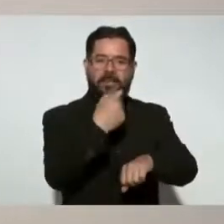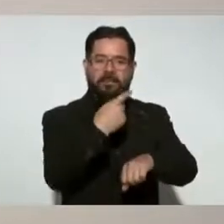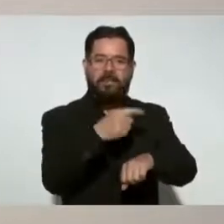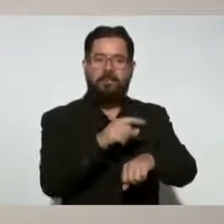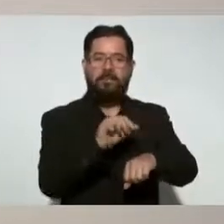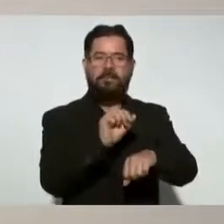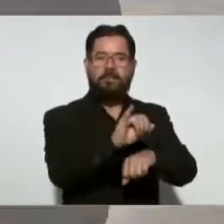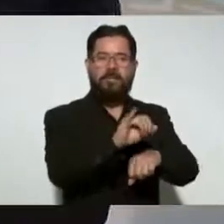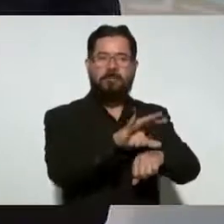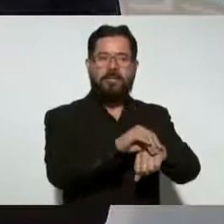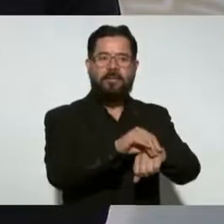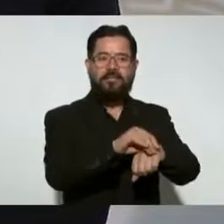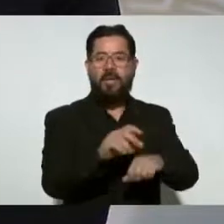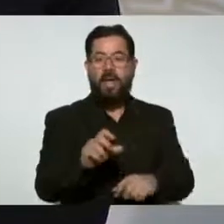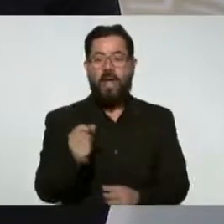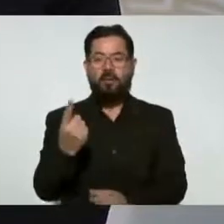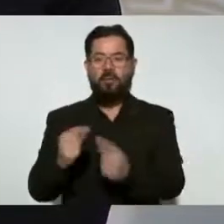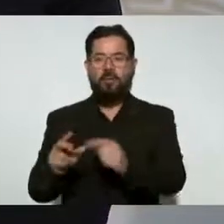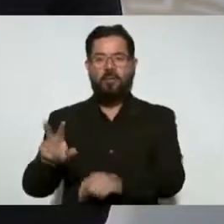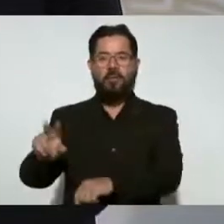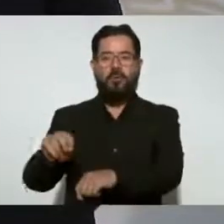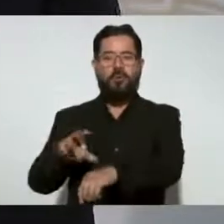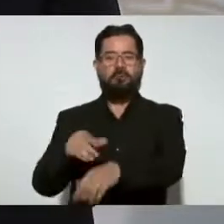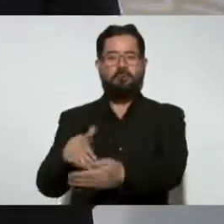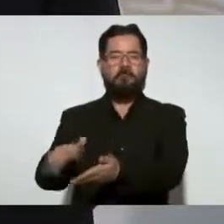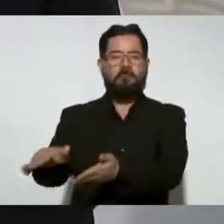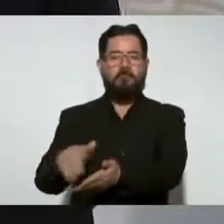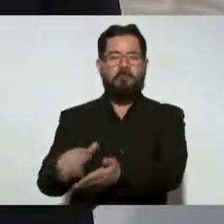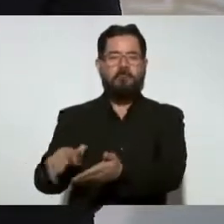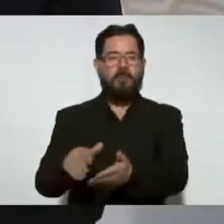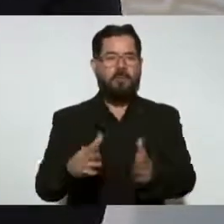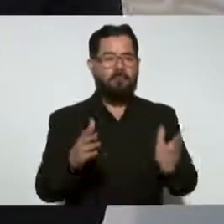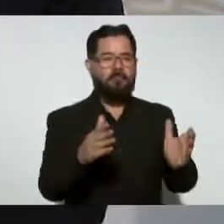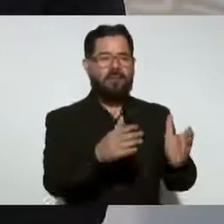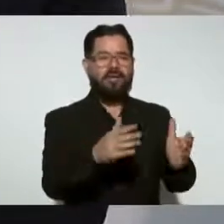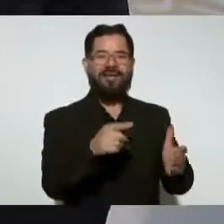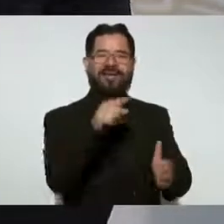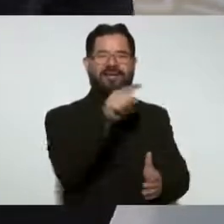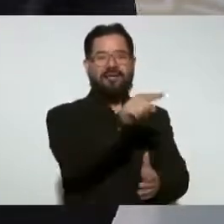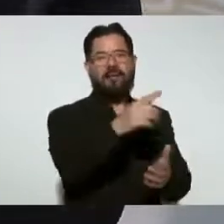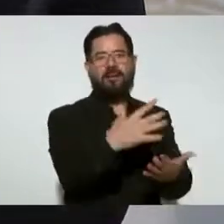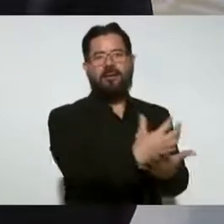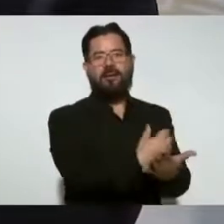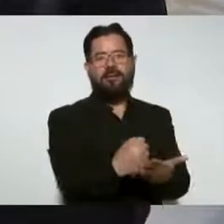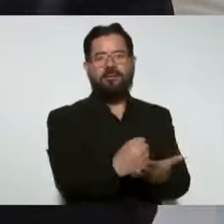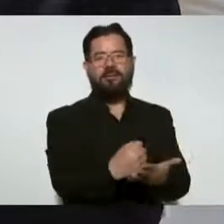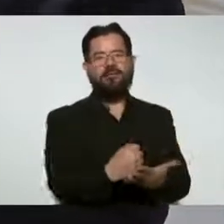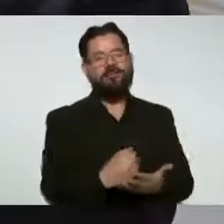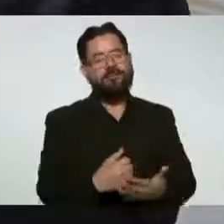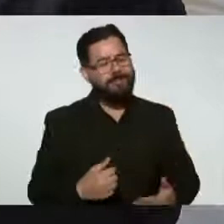permitir y qué medicamento no permitir. Entonces estamos limpiando